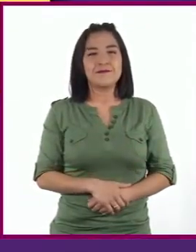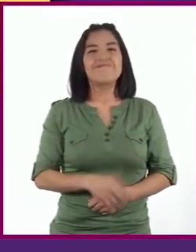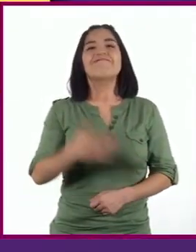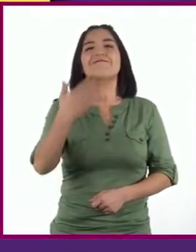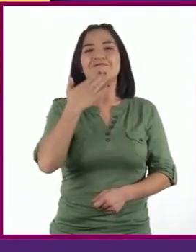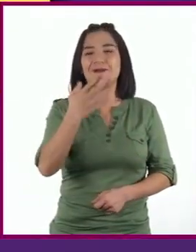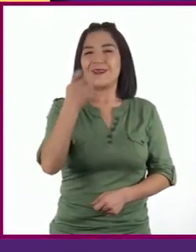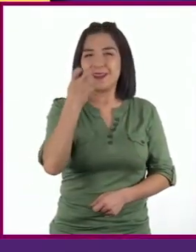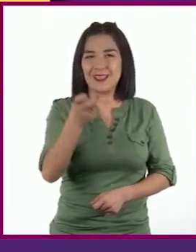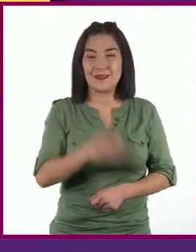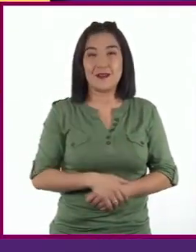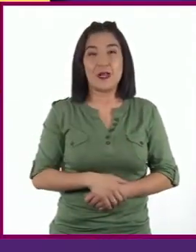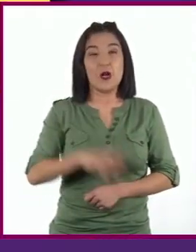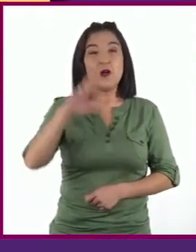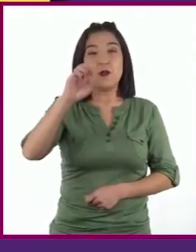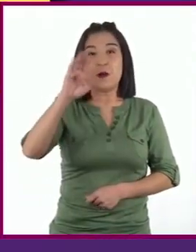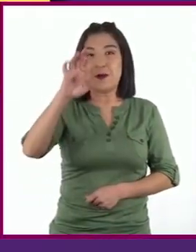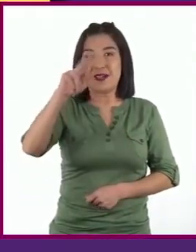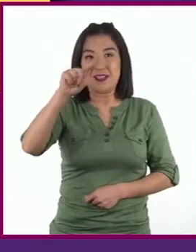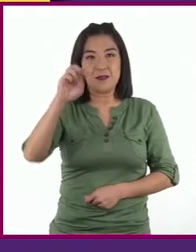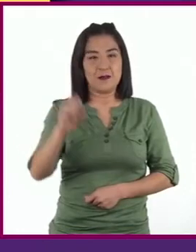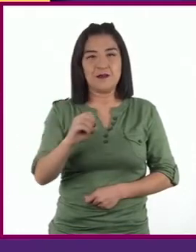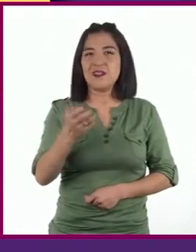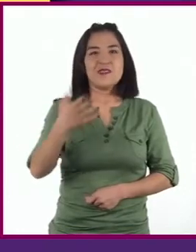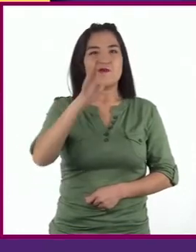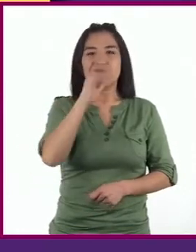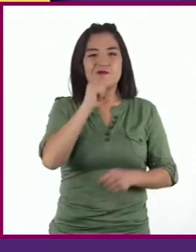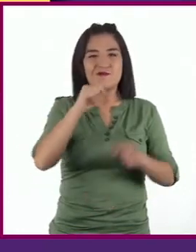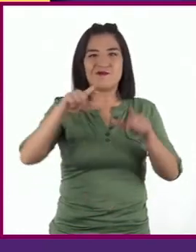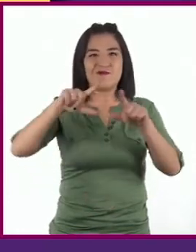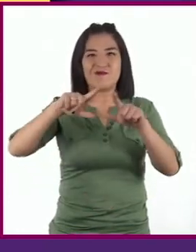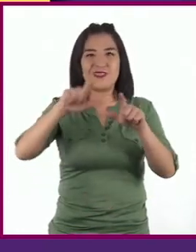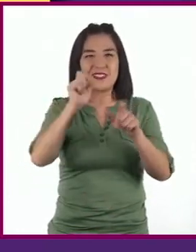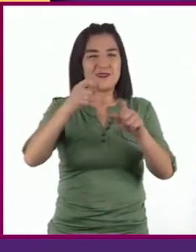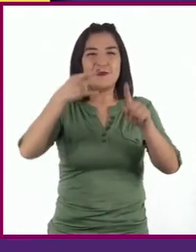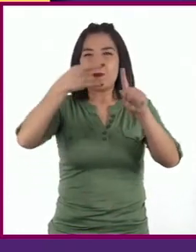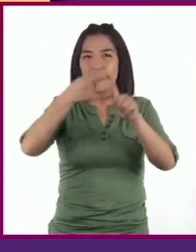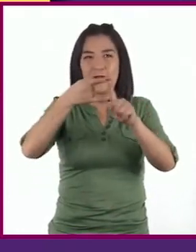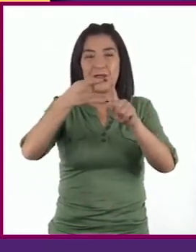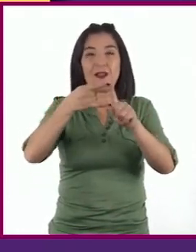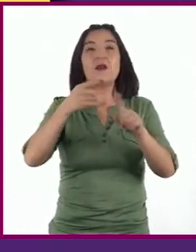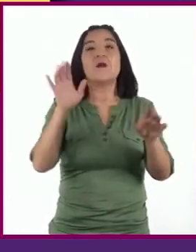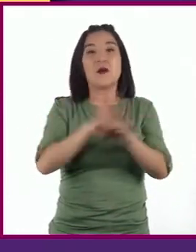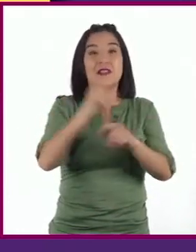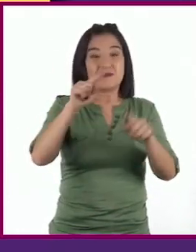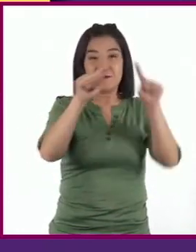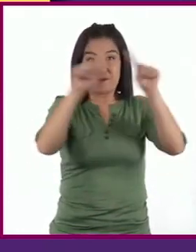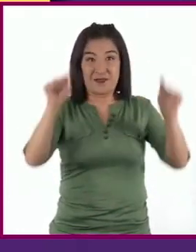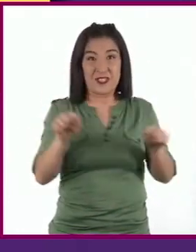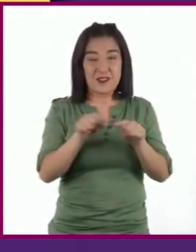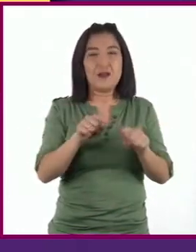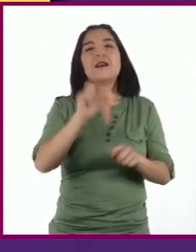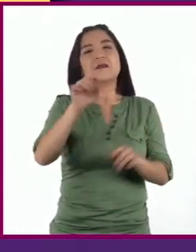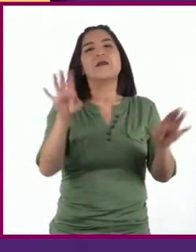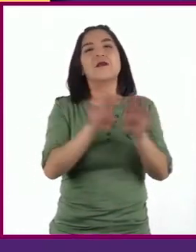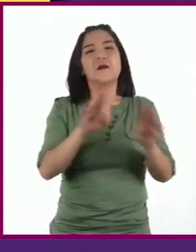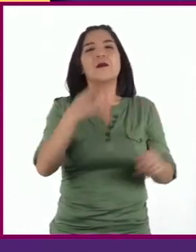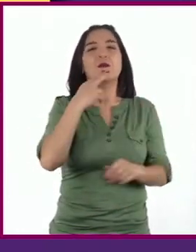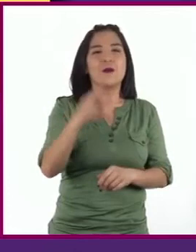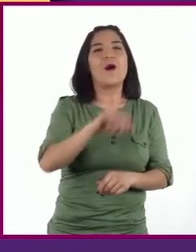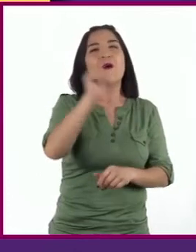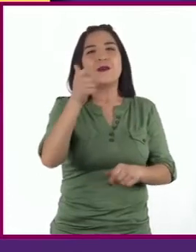Exacto, don Roberto no podría escoger los cuadrados, porque tendría que utilizar una figura más para recubrir el